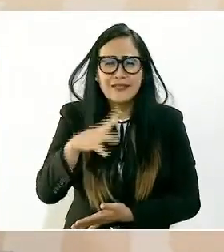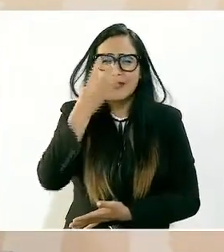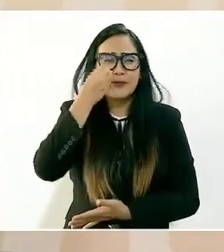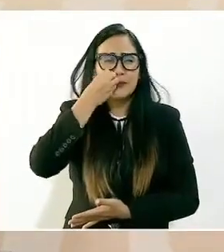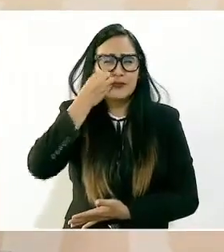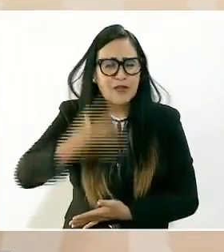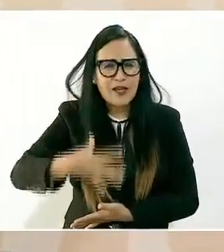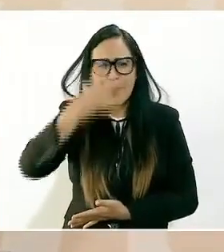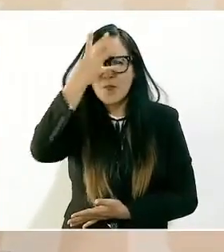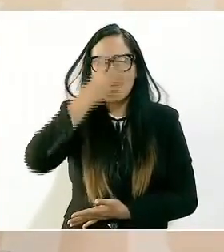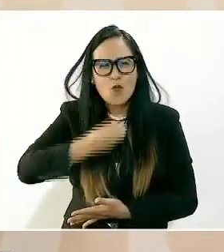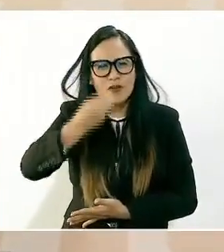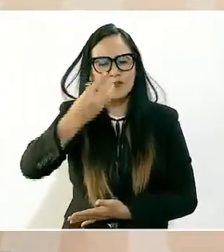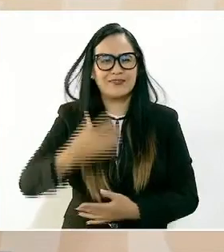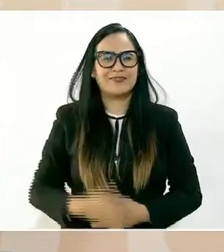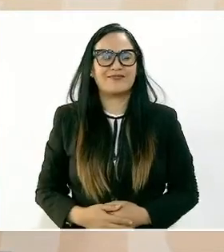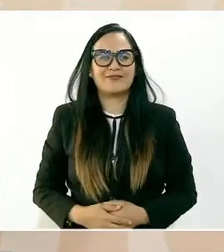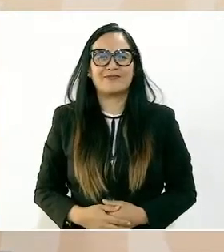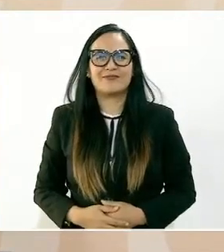También